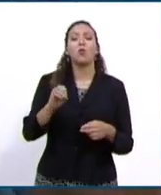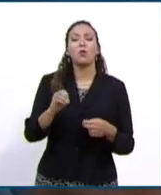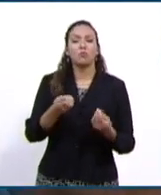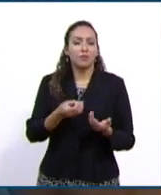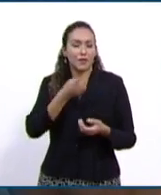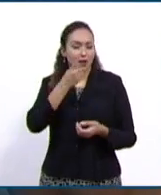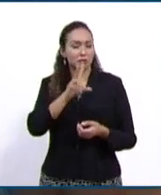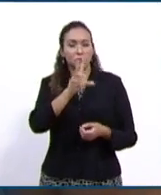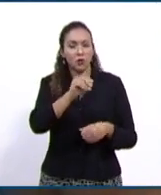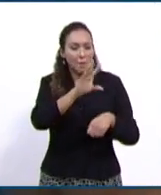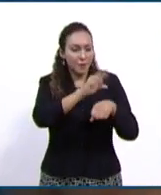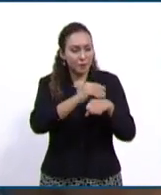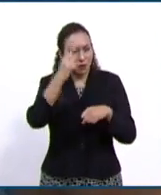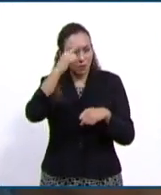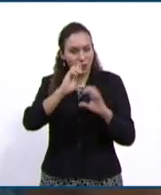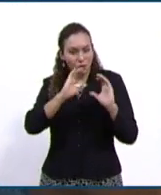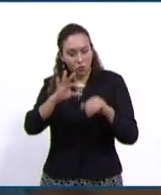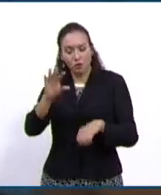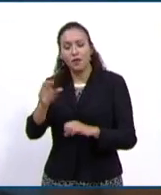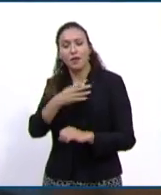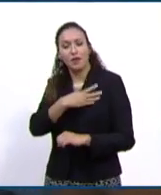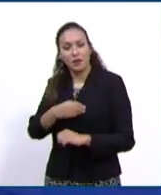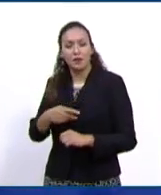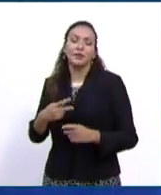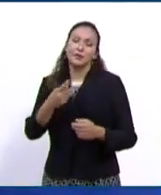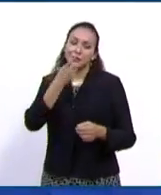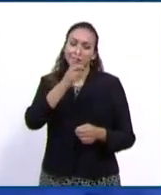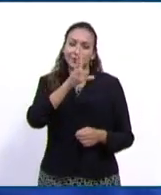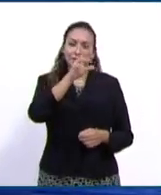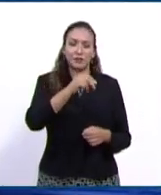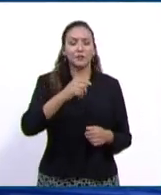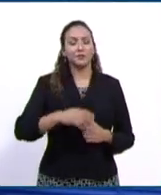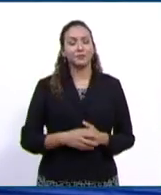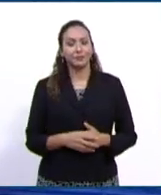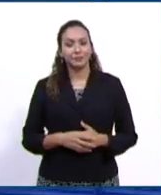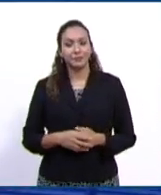otorgamiento de la licencia de cuidados médicos a los padres de niñas, niños y